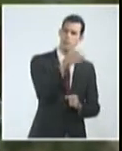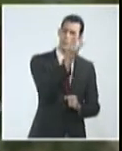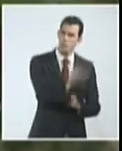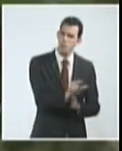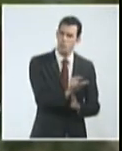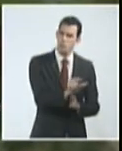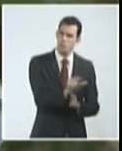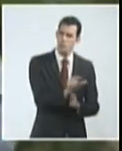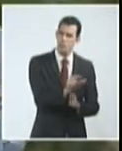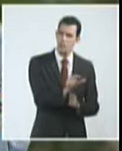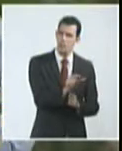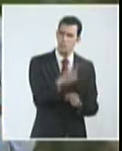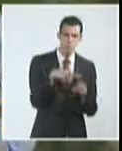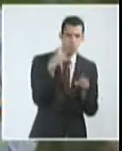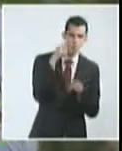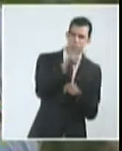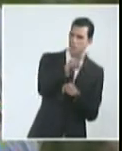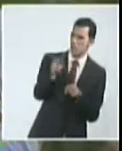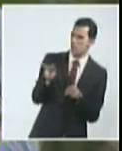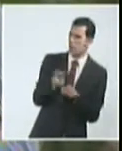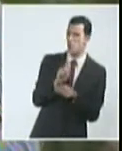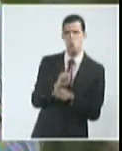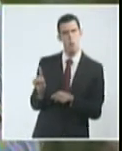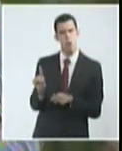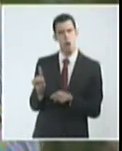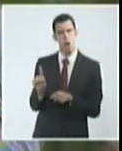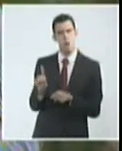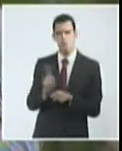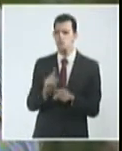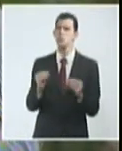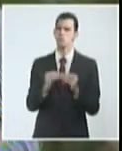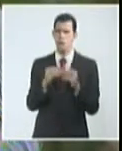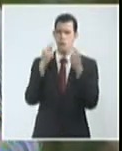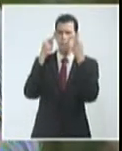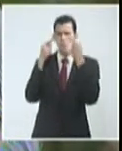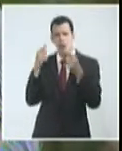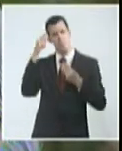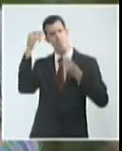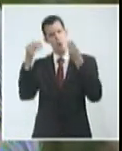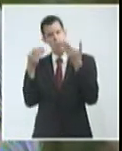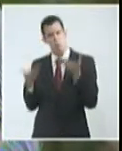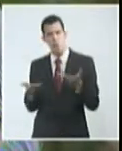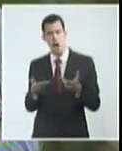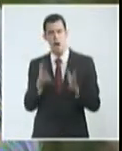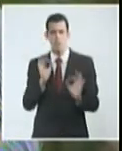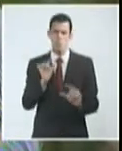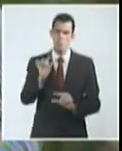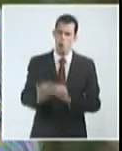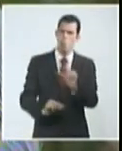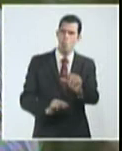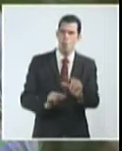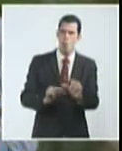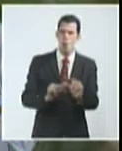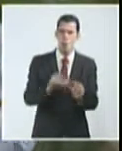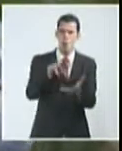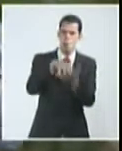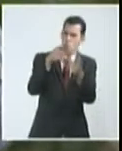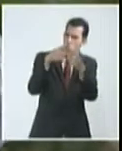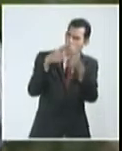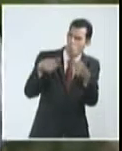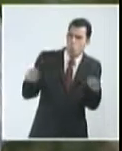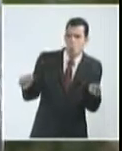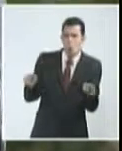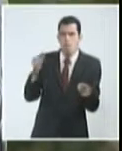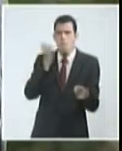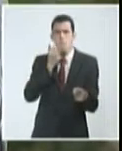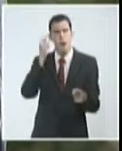indudablemente habrá también una proyección más intensa y más intencionada hacia el barrio. Por lo tanto, no se